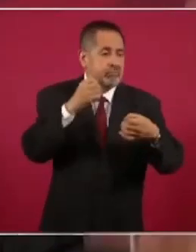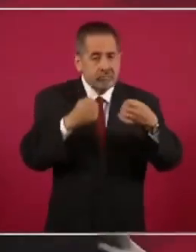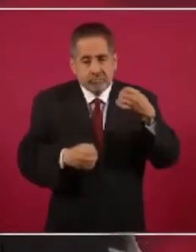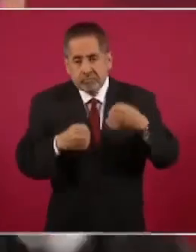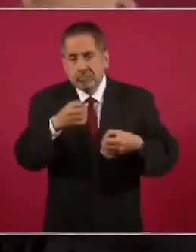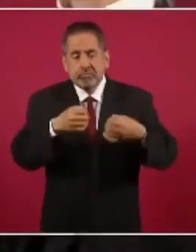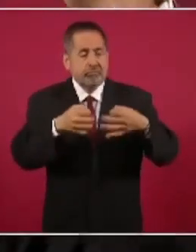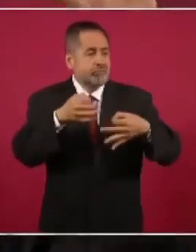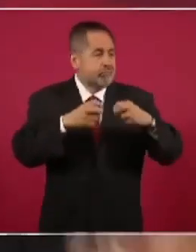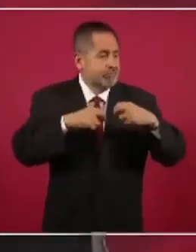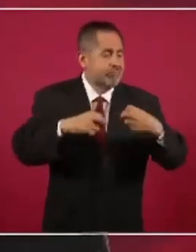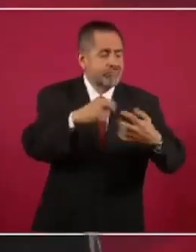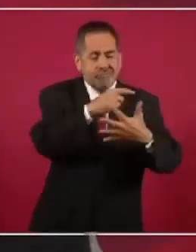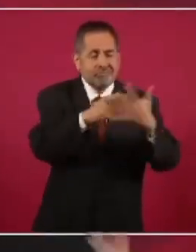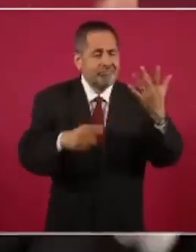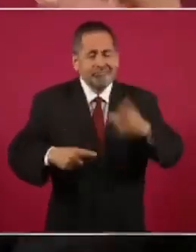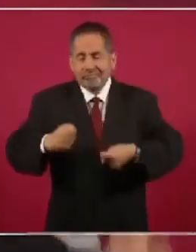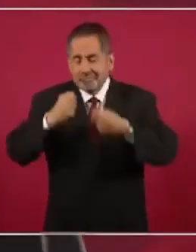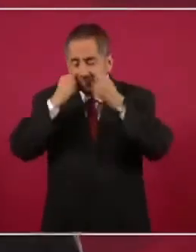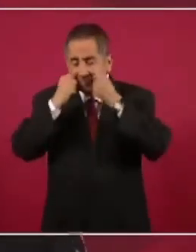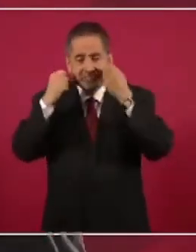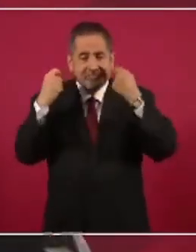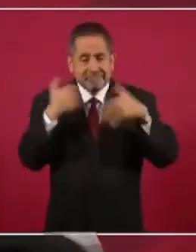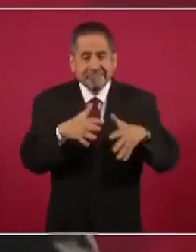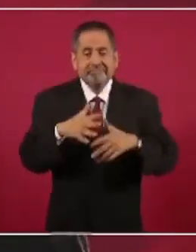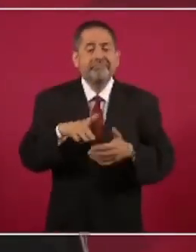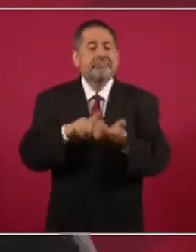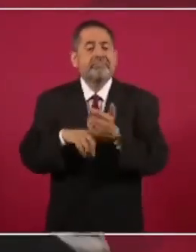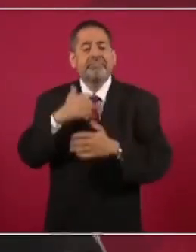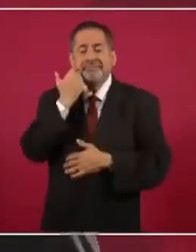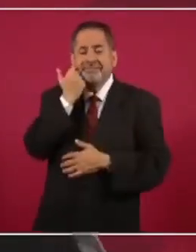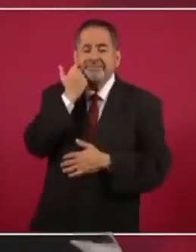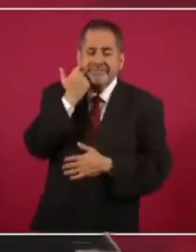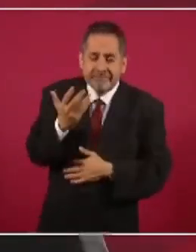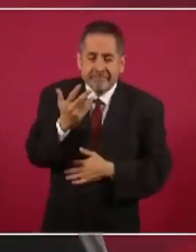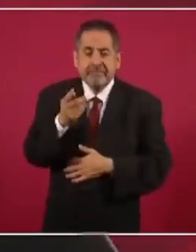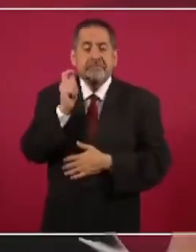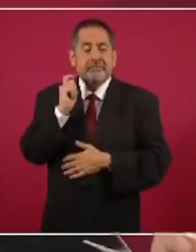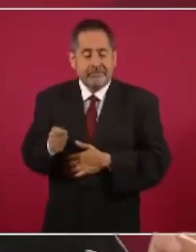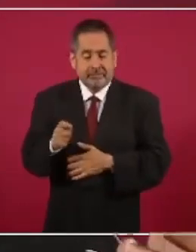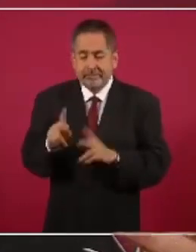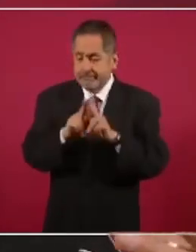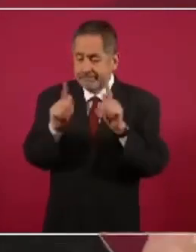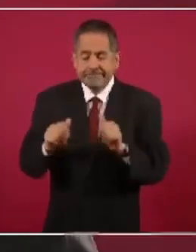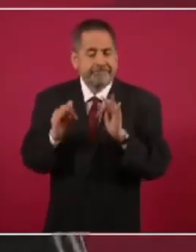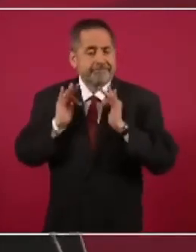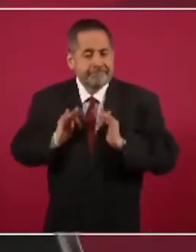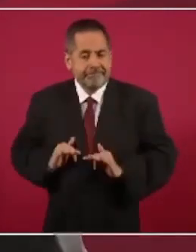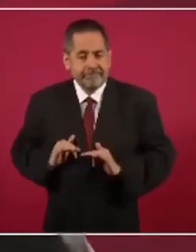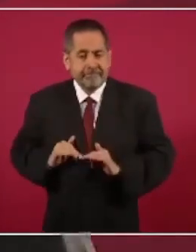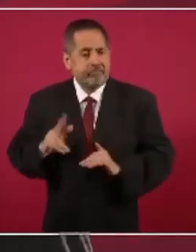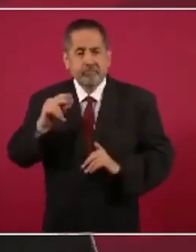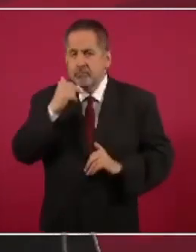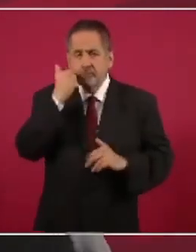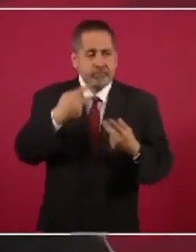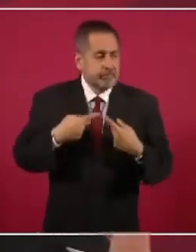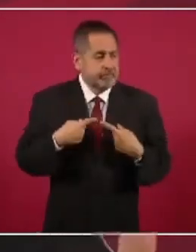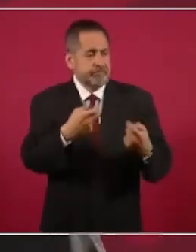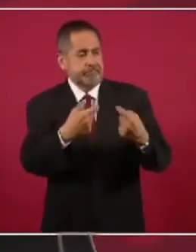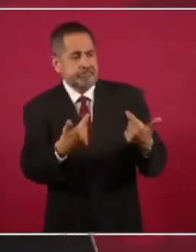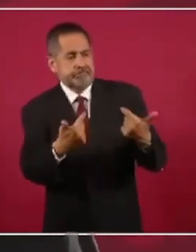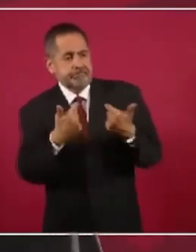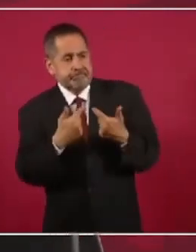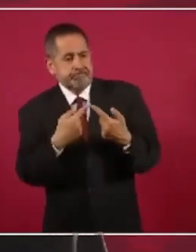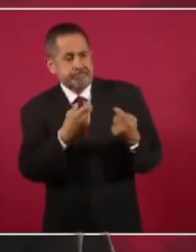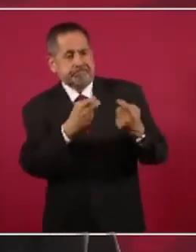los ministros. No, lo que les interesa es que no los roben, no los asalten, no